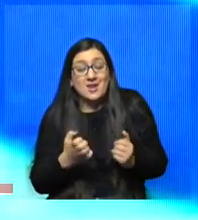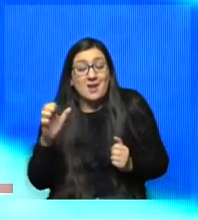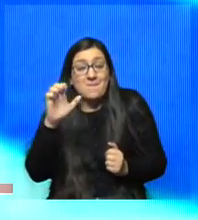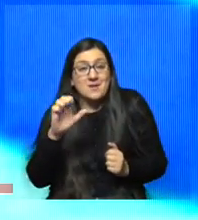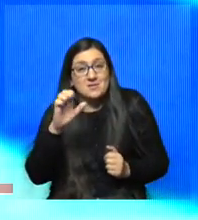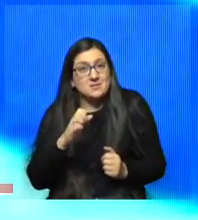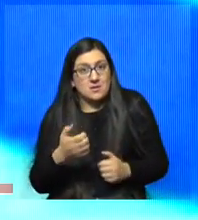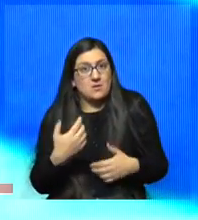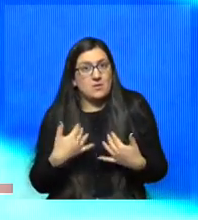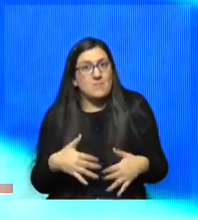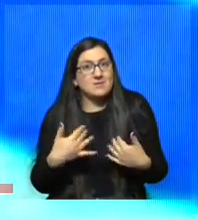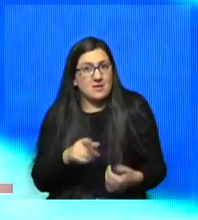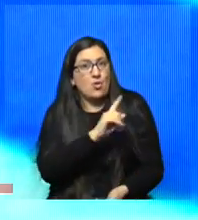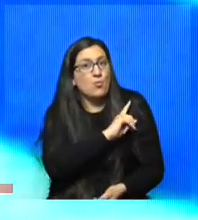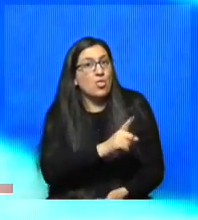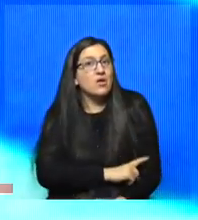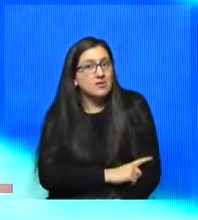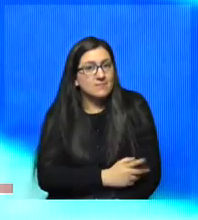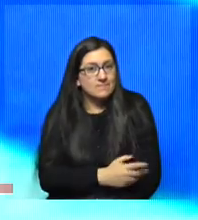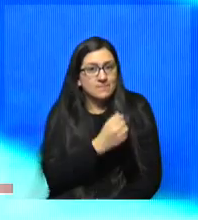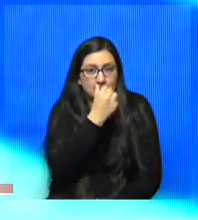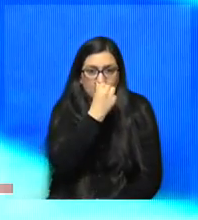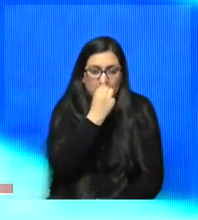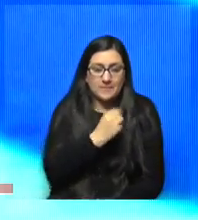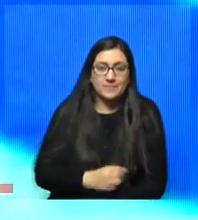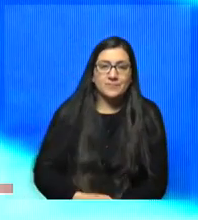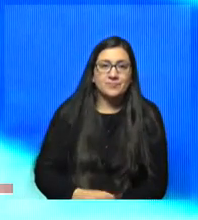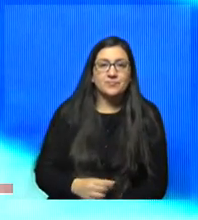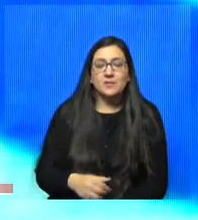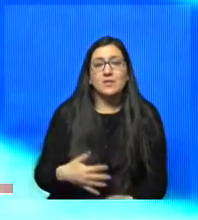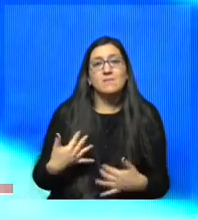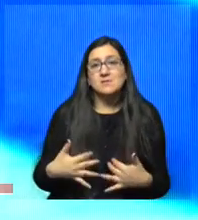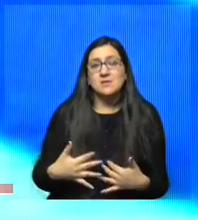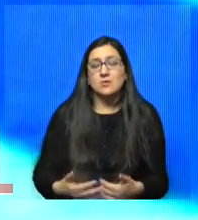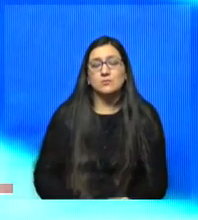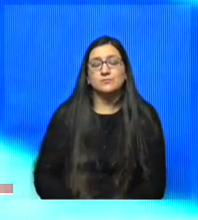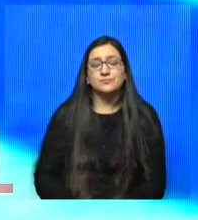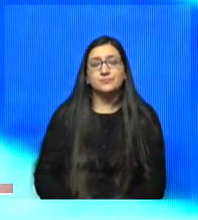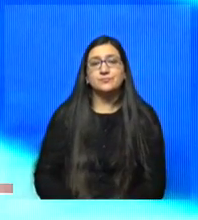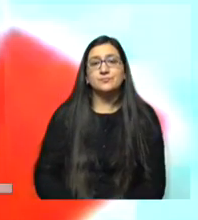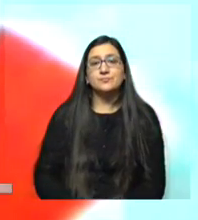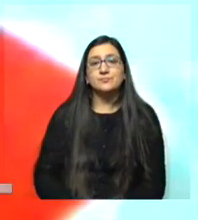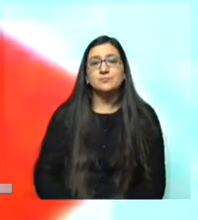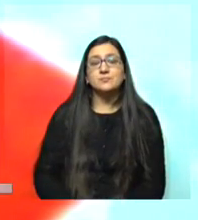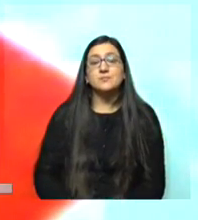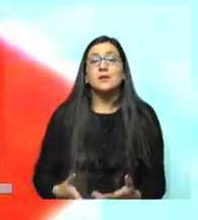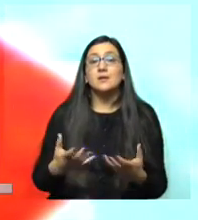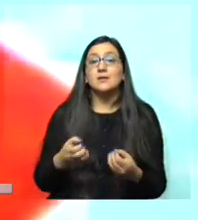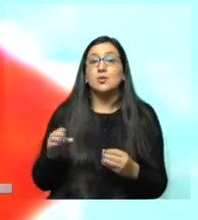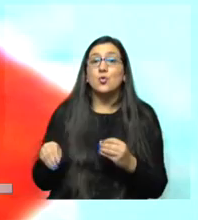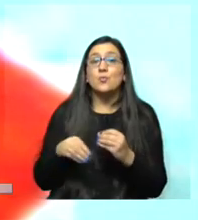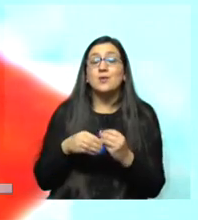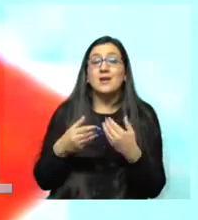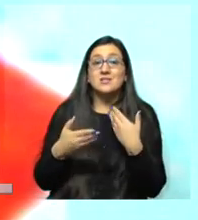de mostrar una información en primer lugar y eliminar otra es demasiado poder. Quiero incorporar también a la charla, porque estaba buenísimo,